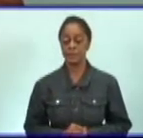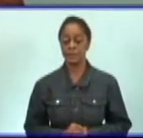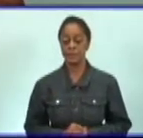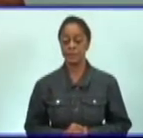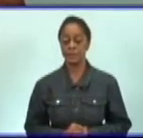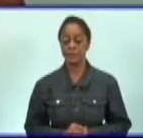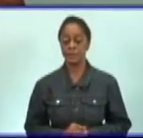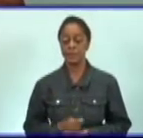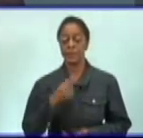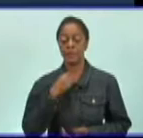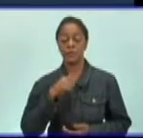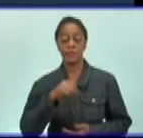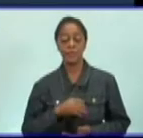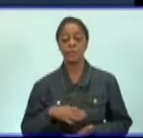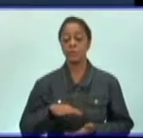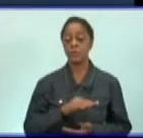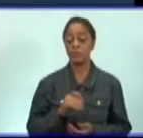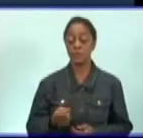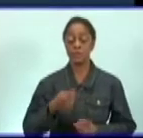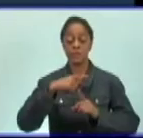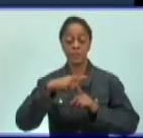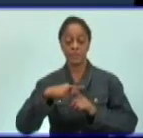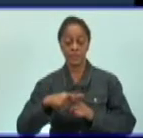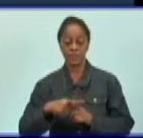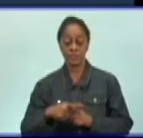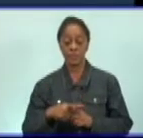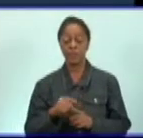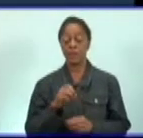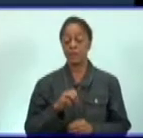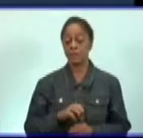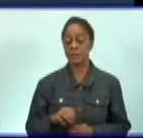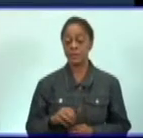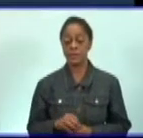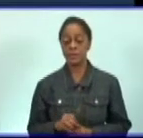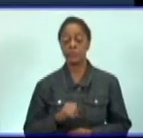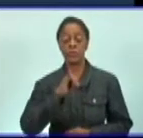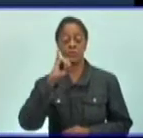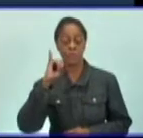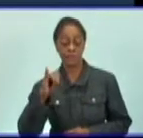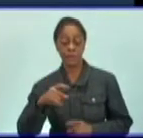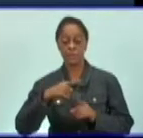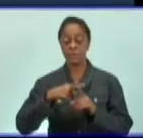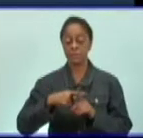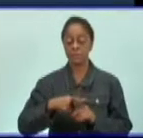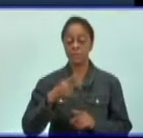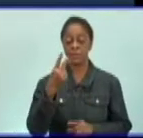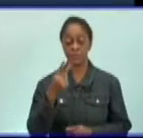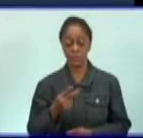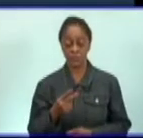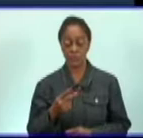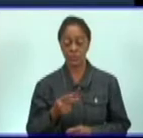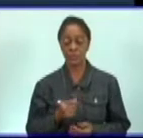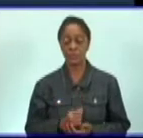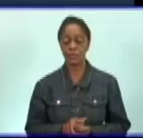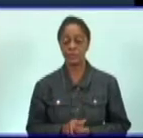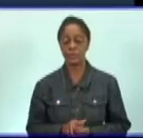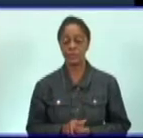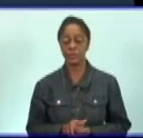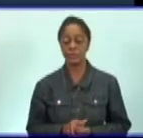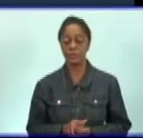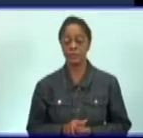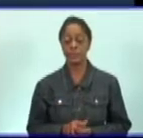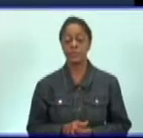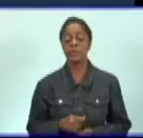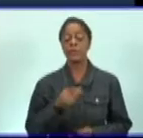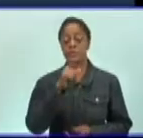los ejercicios básicos de adición del tipo 6 más 2, 12, 16 más